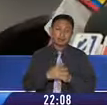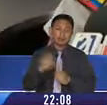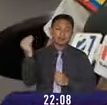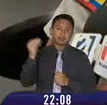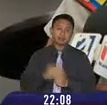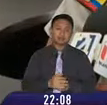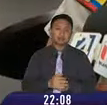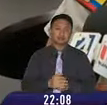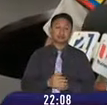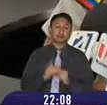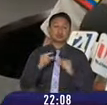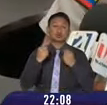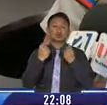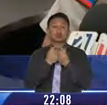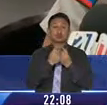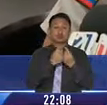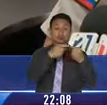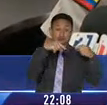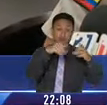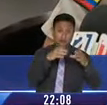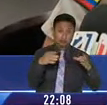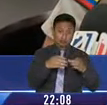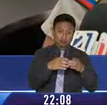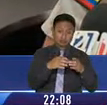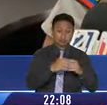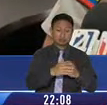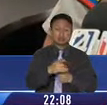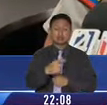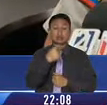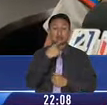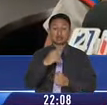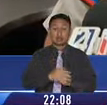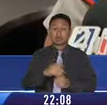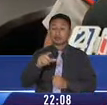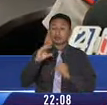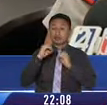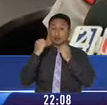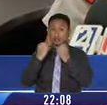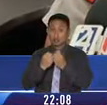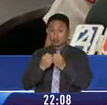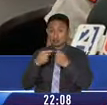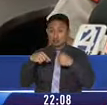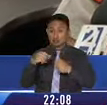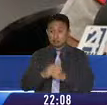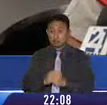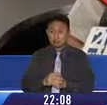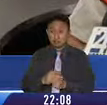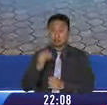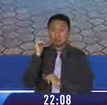Son grupos locales que en muchas ocasiones se toman el nombre de organizaciones de GDOs